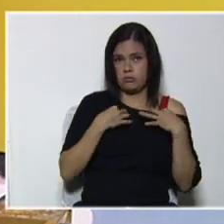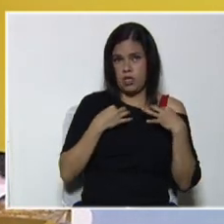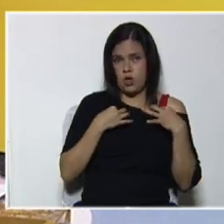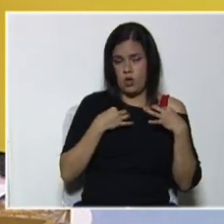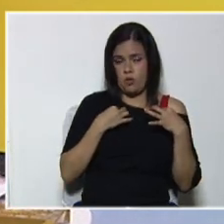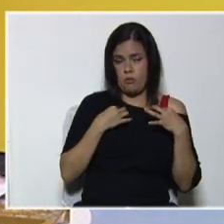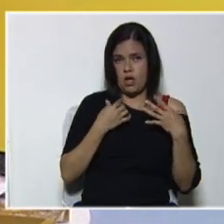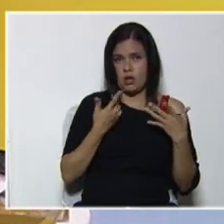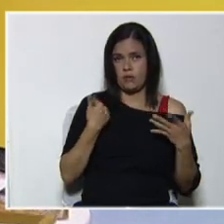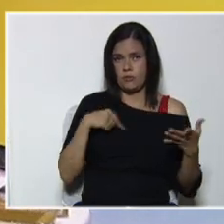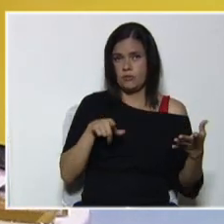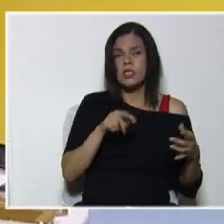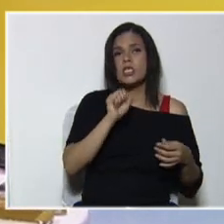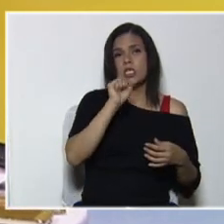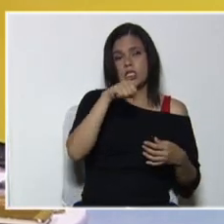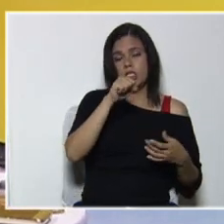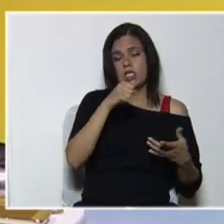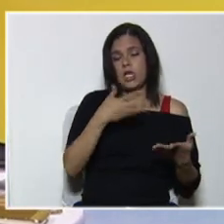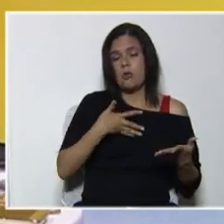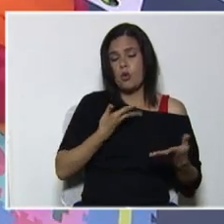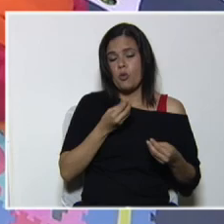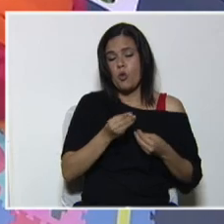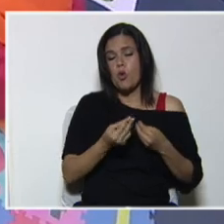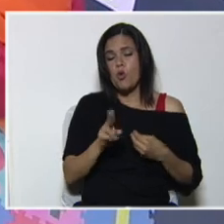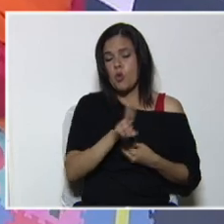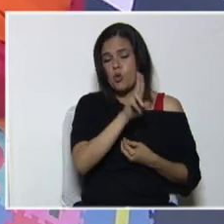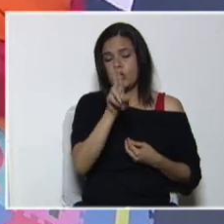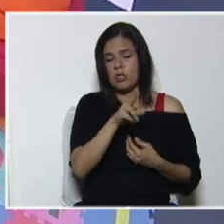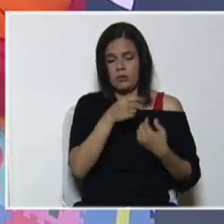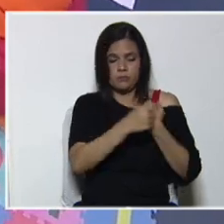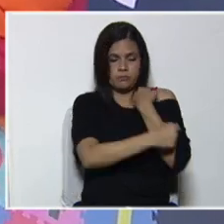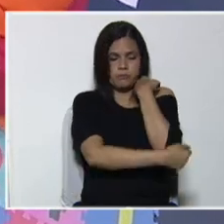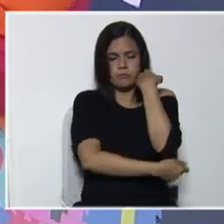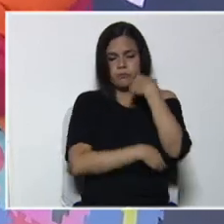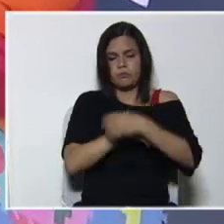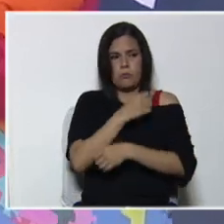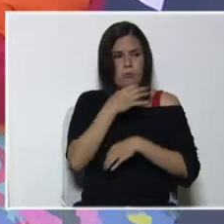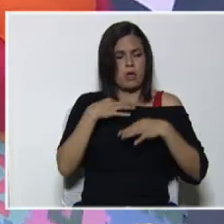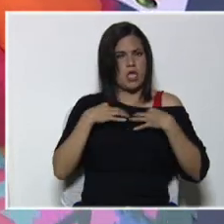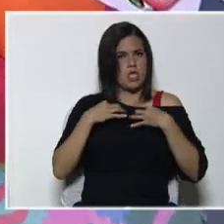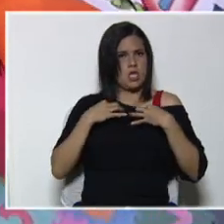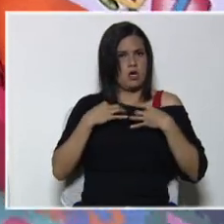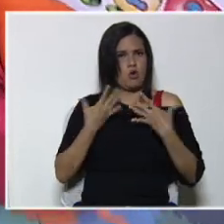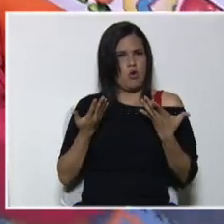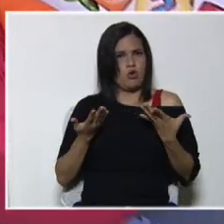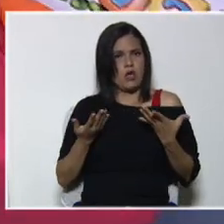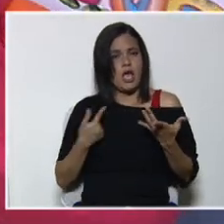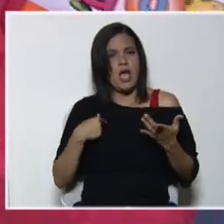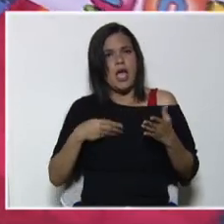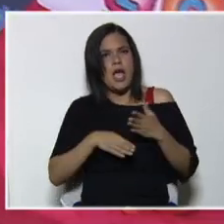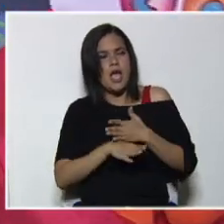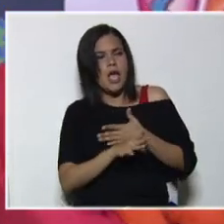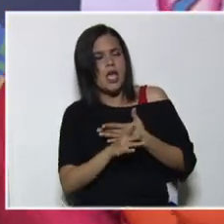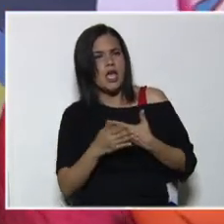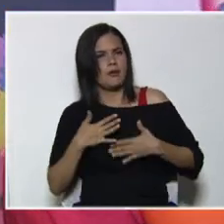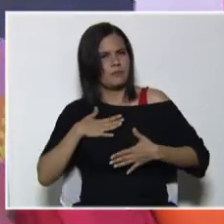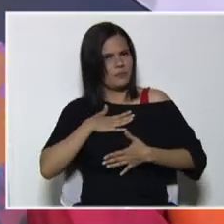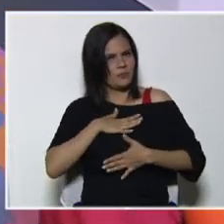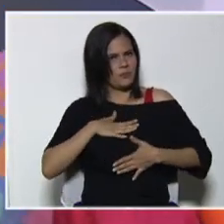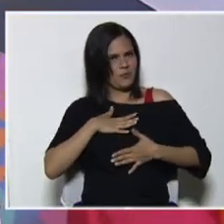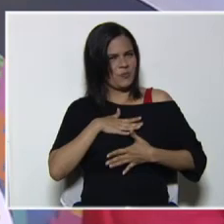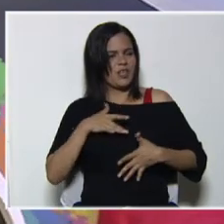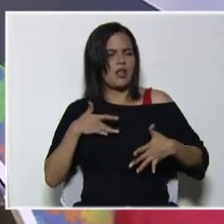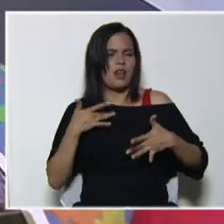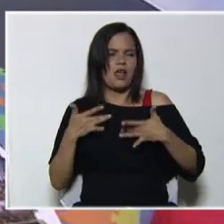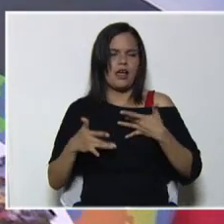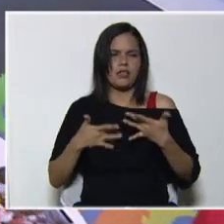tenemos acá sí nos va a servir para nosotros poder vestirnos e ir a disfrutar de las